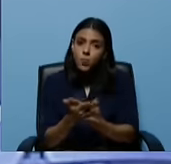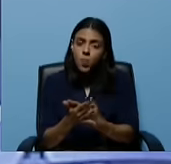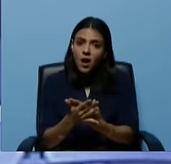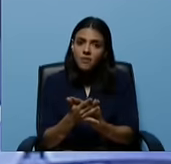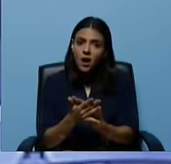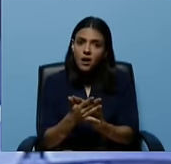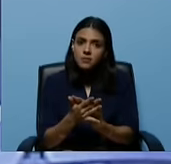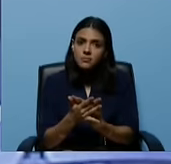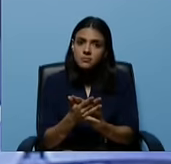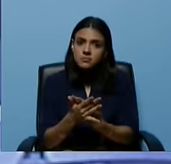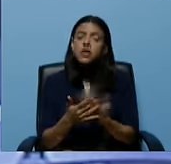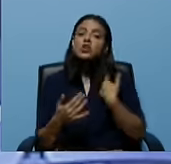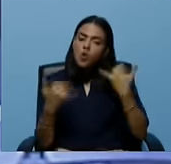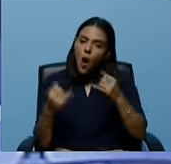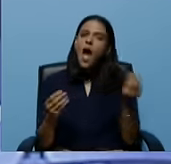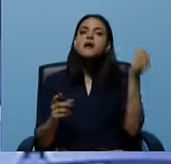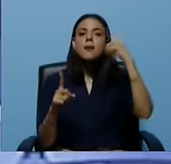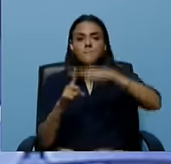que señalan lo contrario.